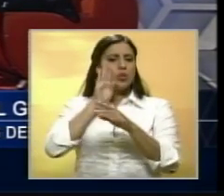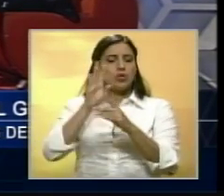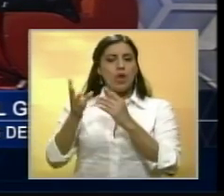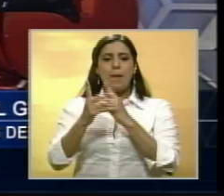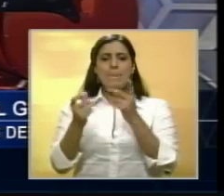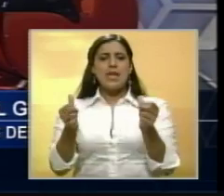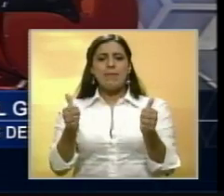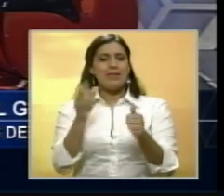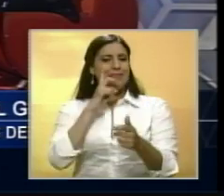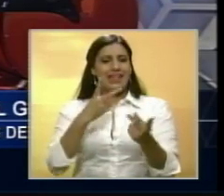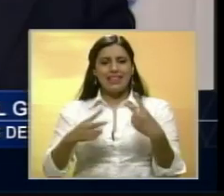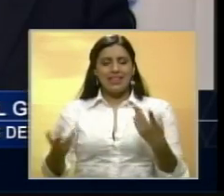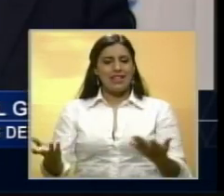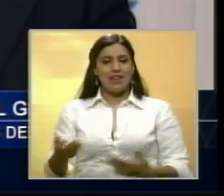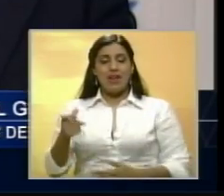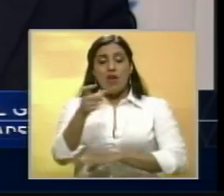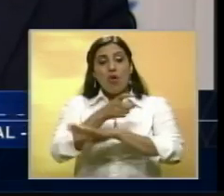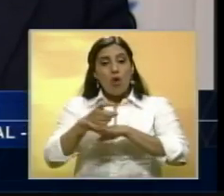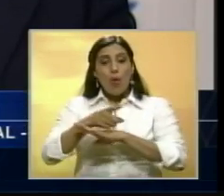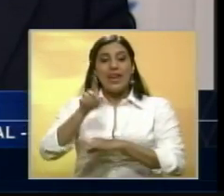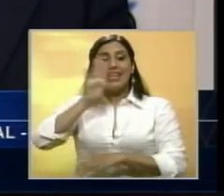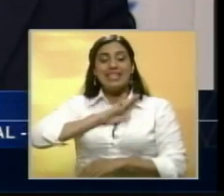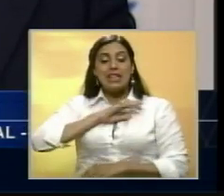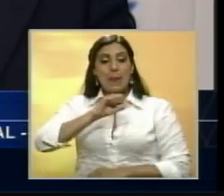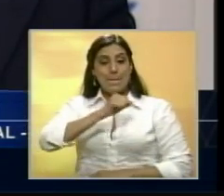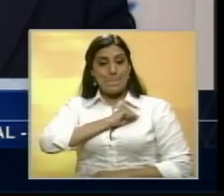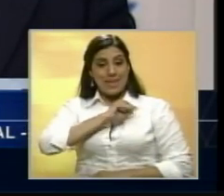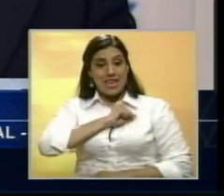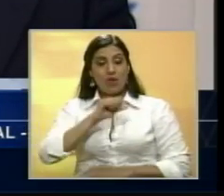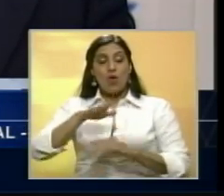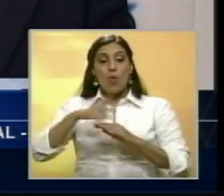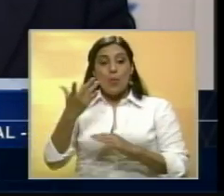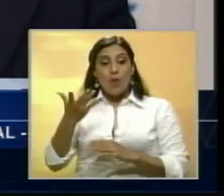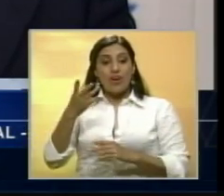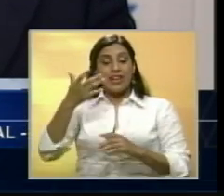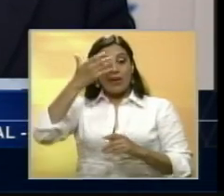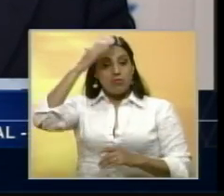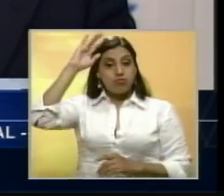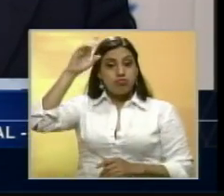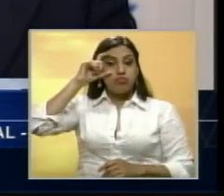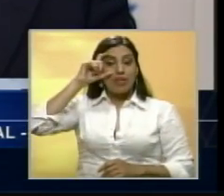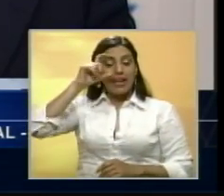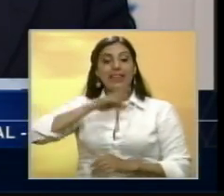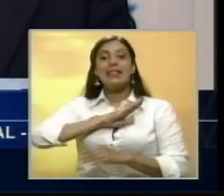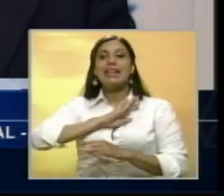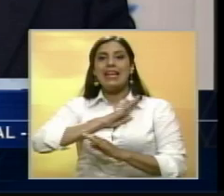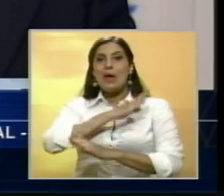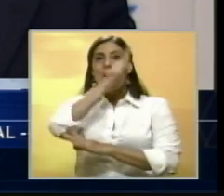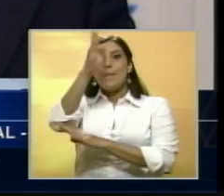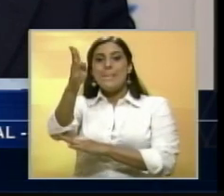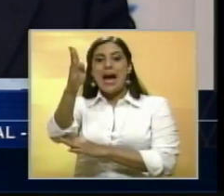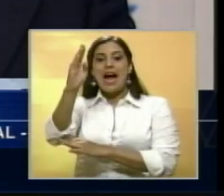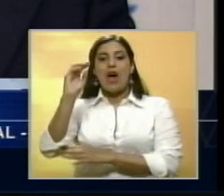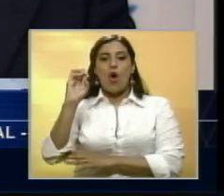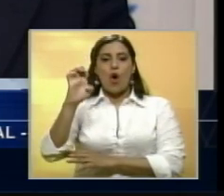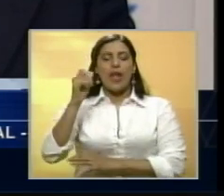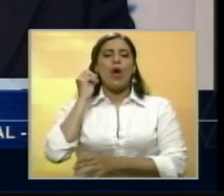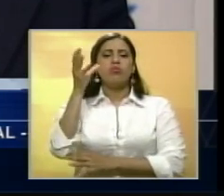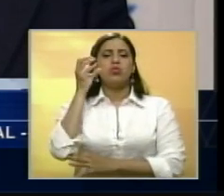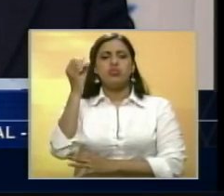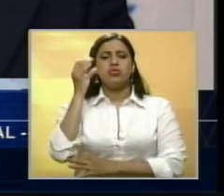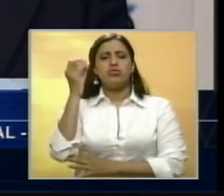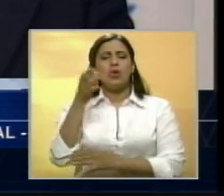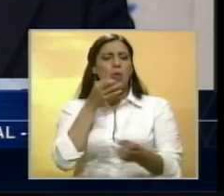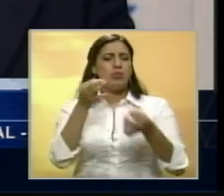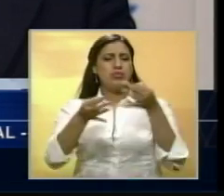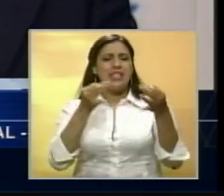Venezuela. El gobierno está aterrado ante la posibilidad de que Henry Ramos vaya y utilice la tribuna de la Organización de Estados